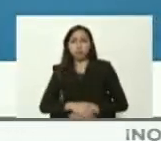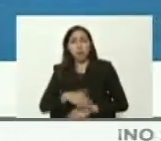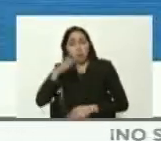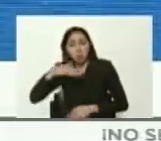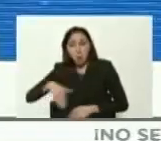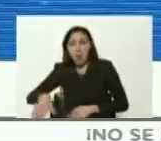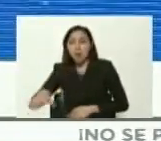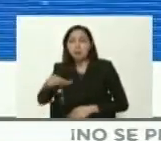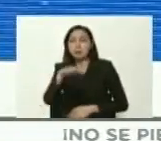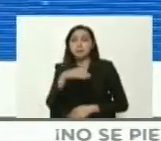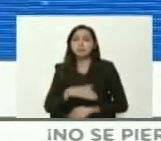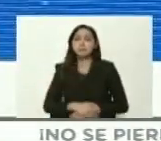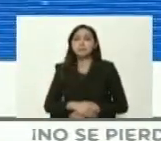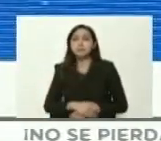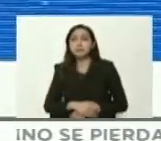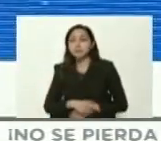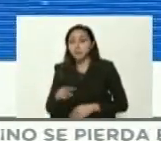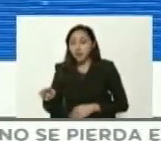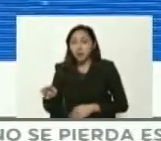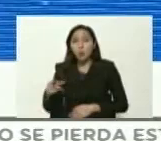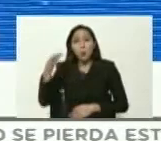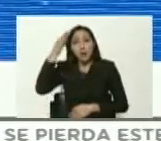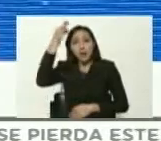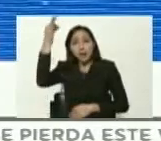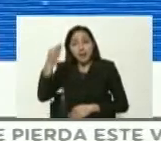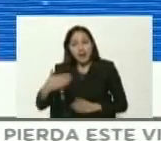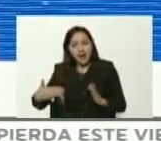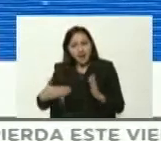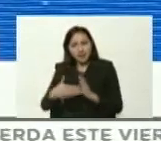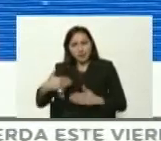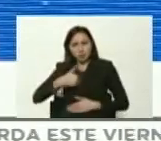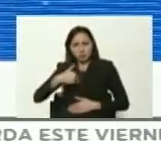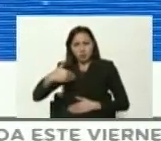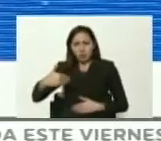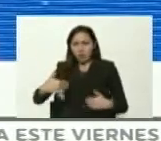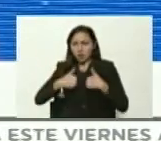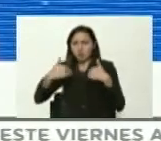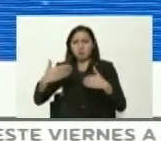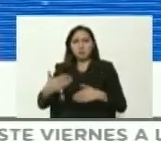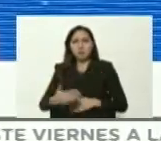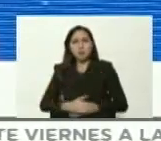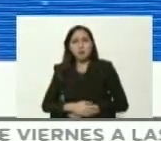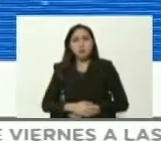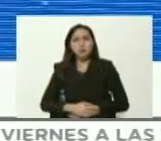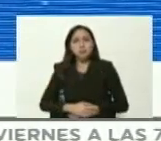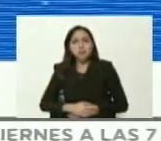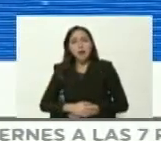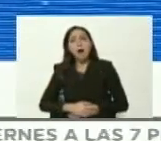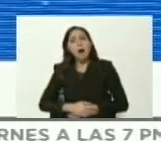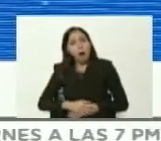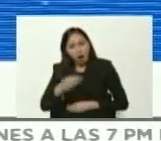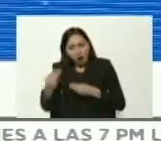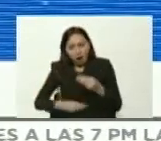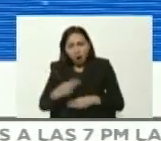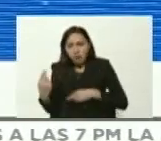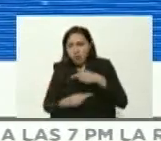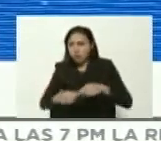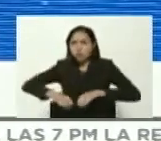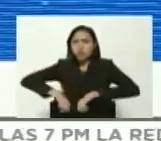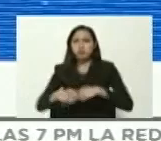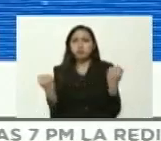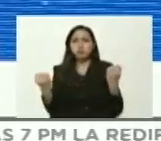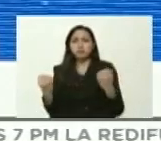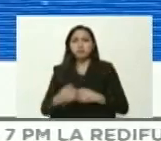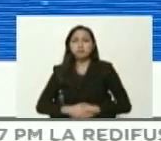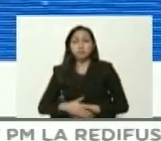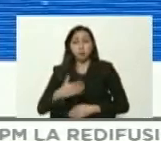pueblo, porque creen que atacando a Maduro y destruyendo a Maduro, destruyen la revolución bolivariana.